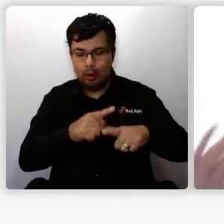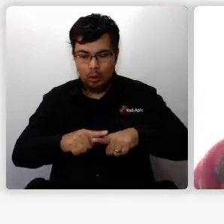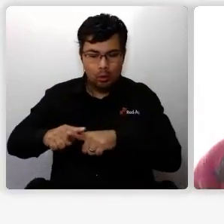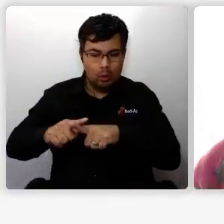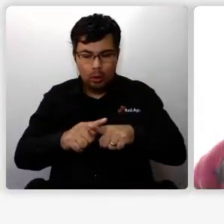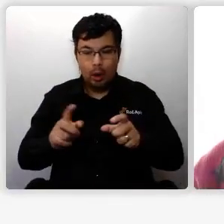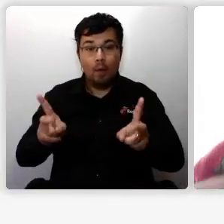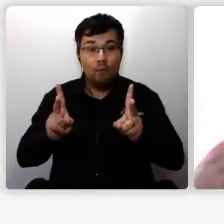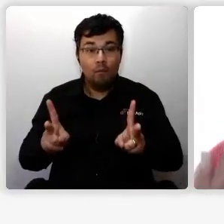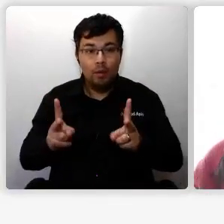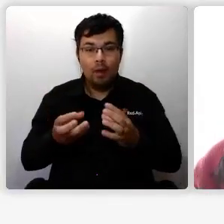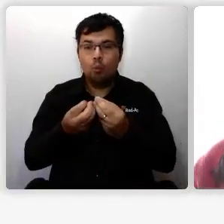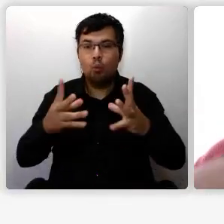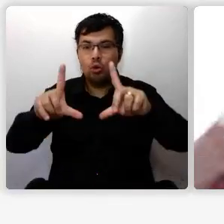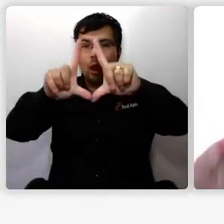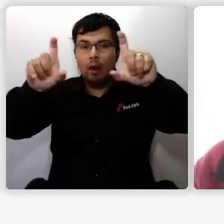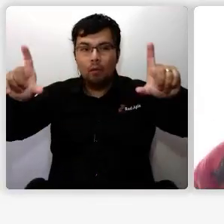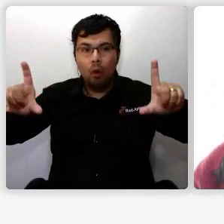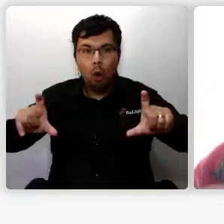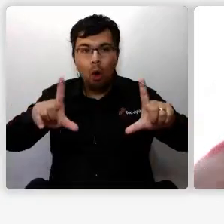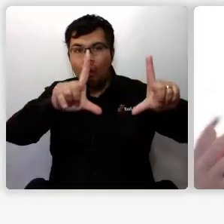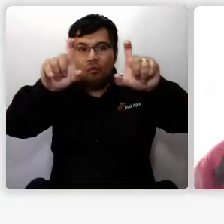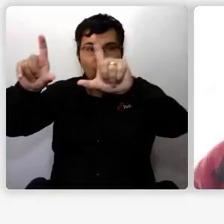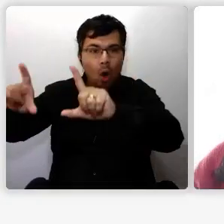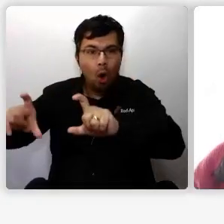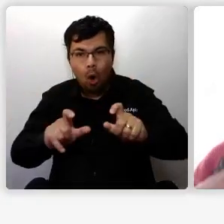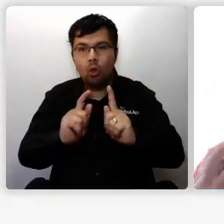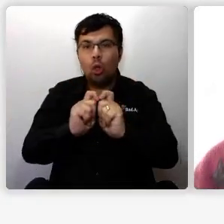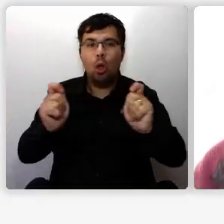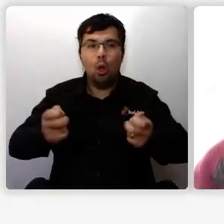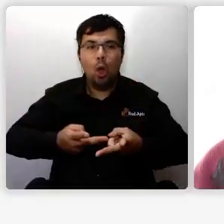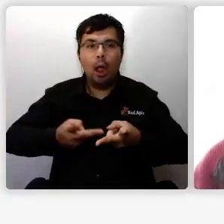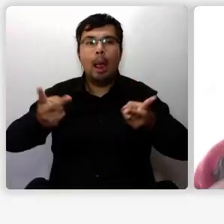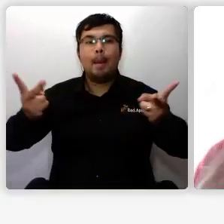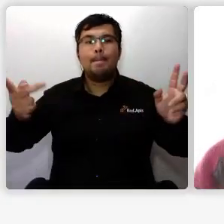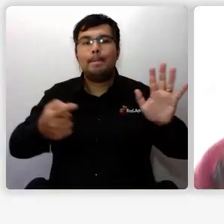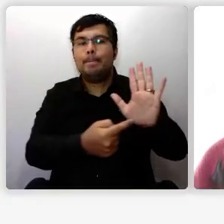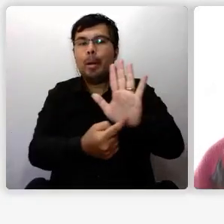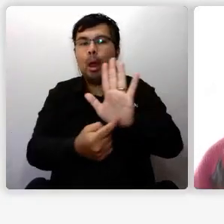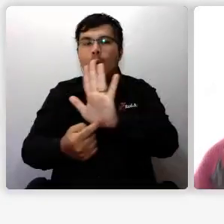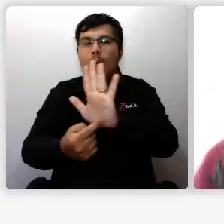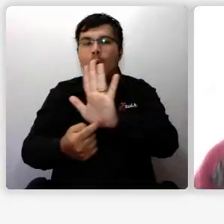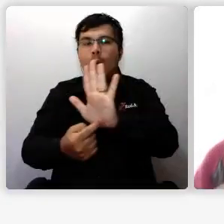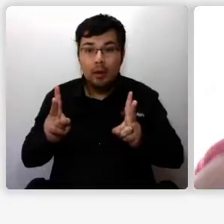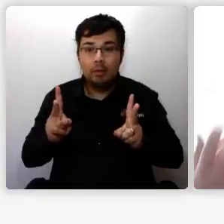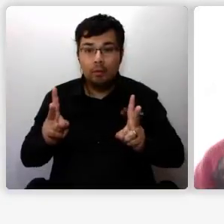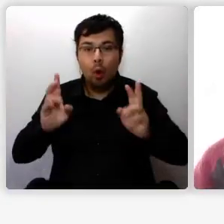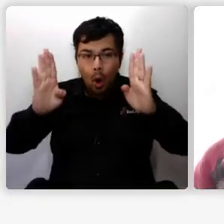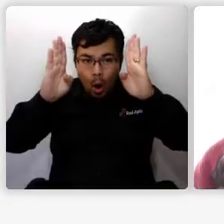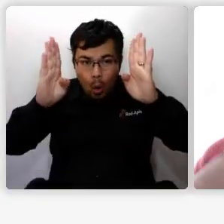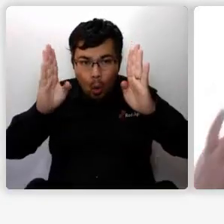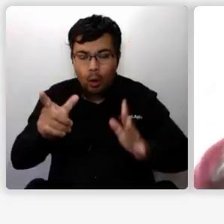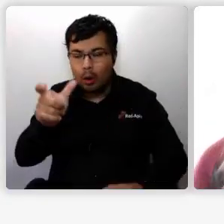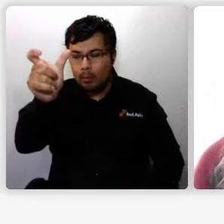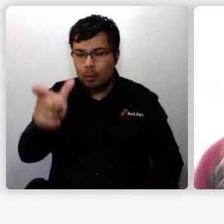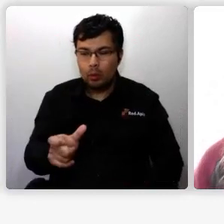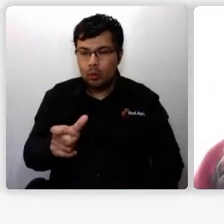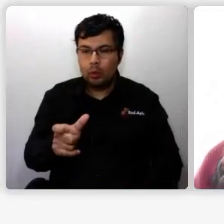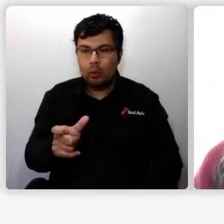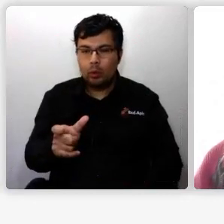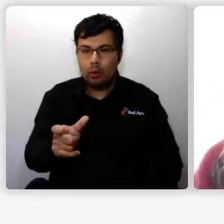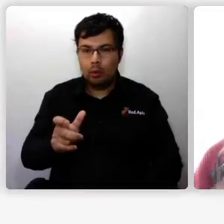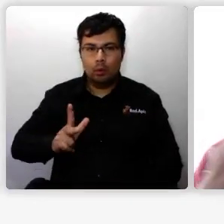fotos, mucho contenido, campañas, promociones, vivo, escuchar lo que los clientes dicen. Si un cliente pregunta,